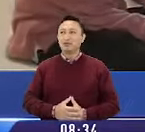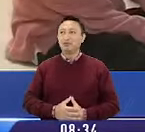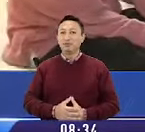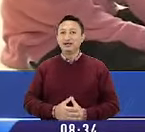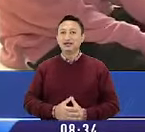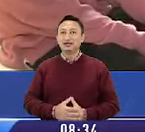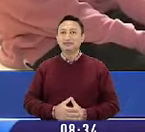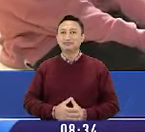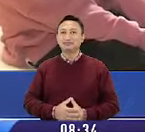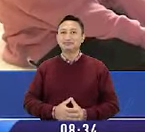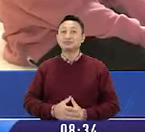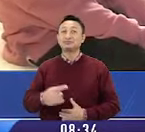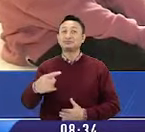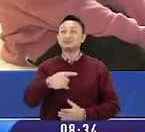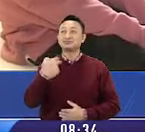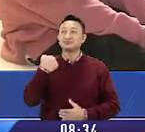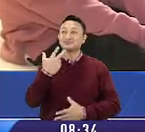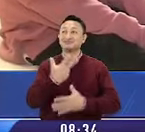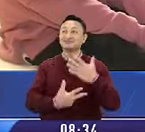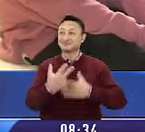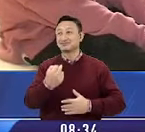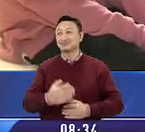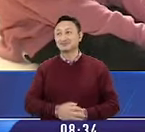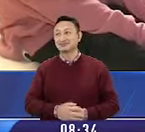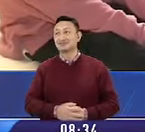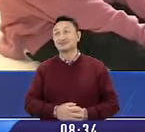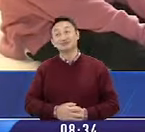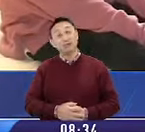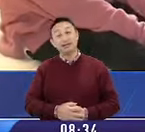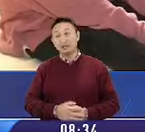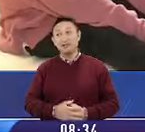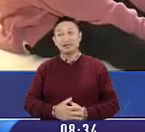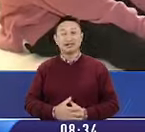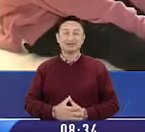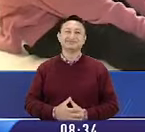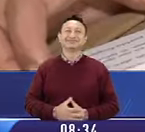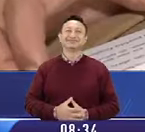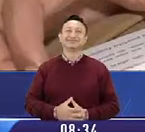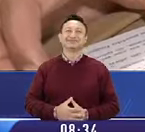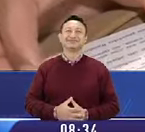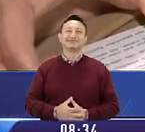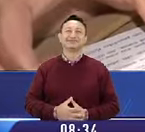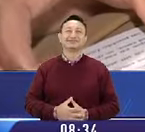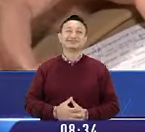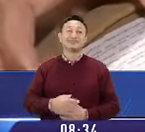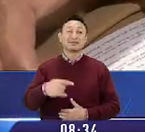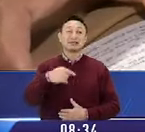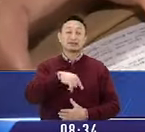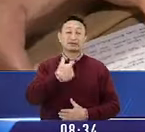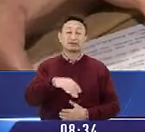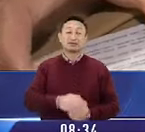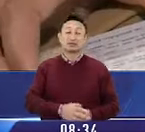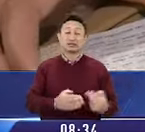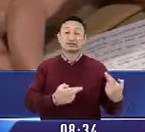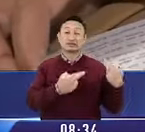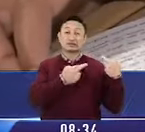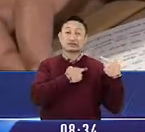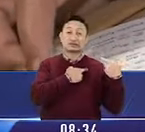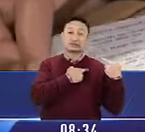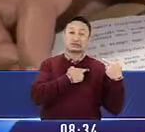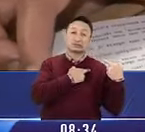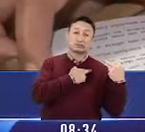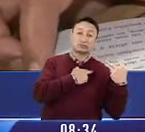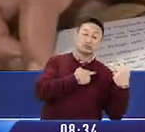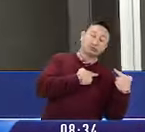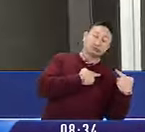Liliana Galora tiene tres pequeños hijos de 8, 4 y 2 años de edad. Sobre sus hombros lleva la gran responsabilidad de ser